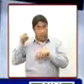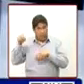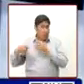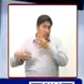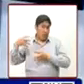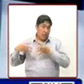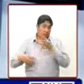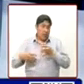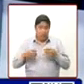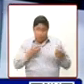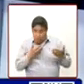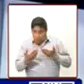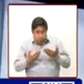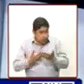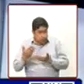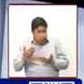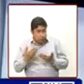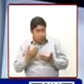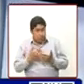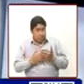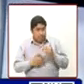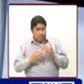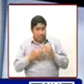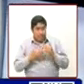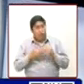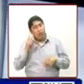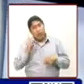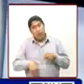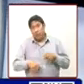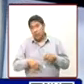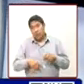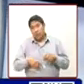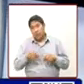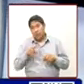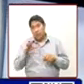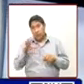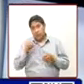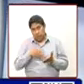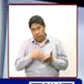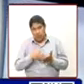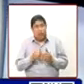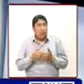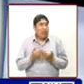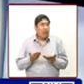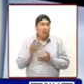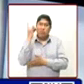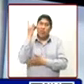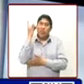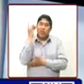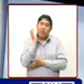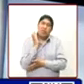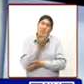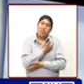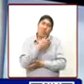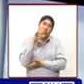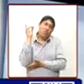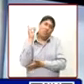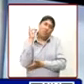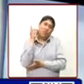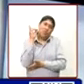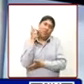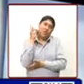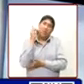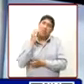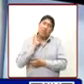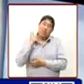evento. Hicieron las gestiones, pero lamentablemente no se pudo conseguir el dinero. El tema es cómo queda Bolivia, cómo queda nuestro país en